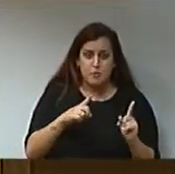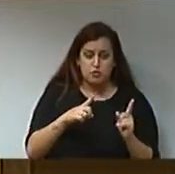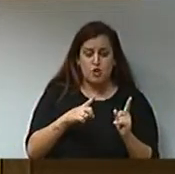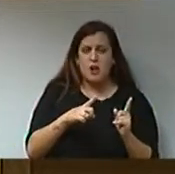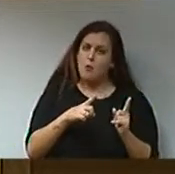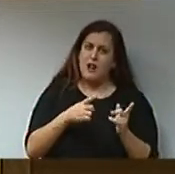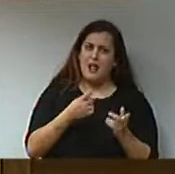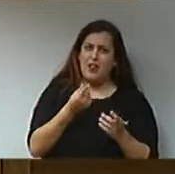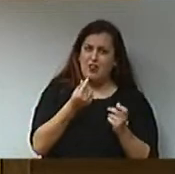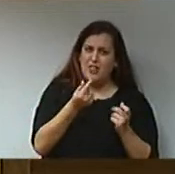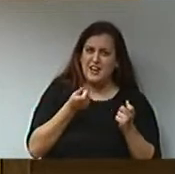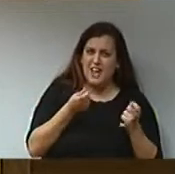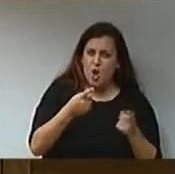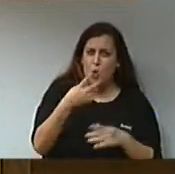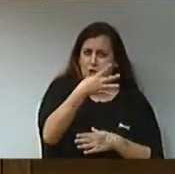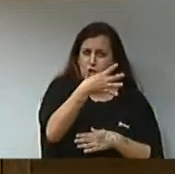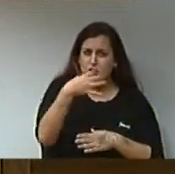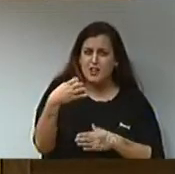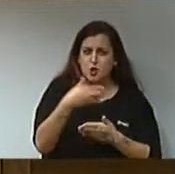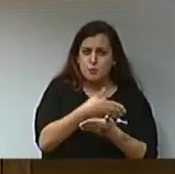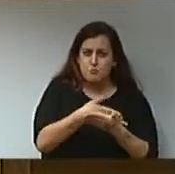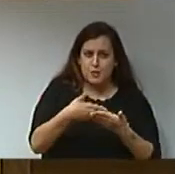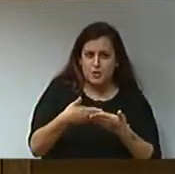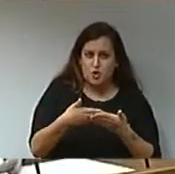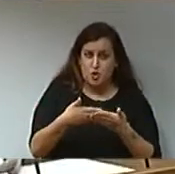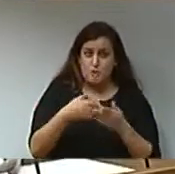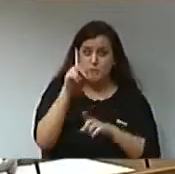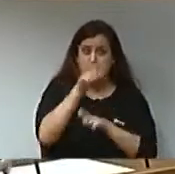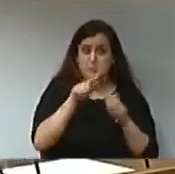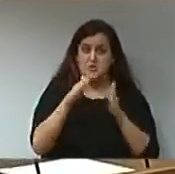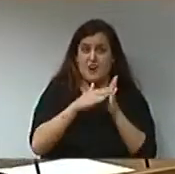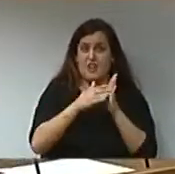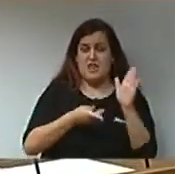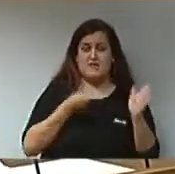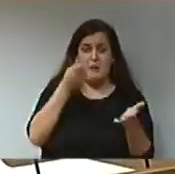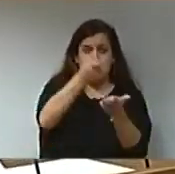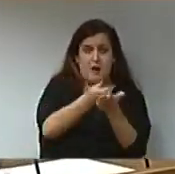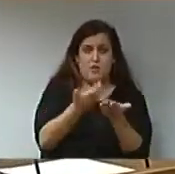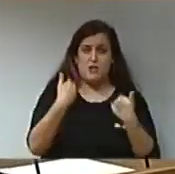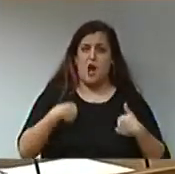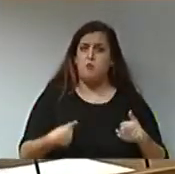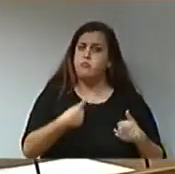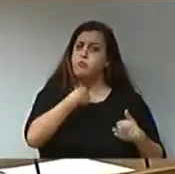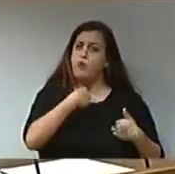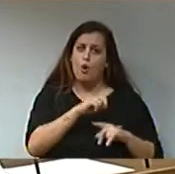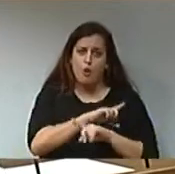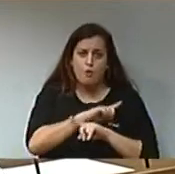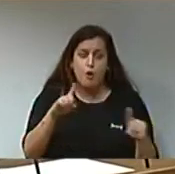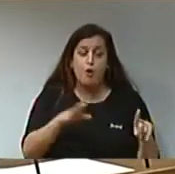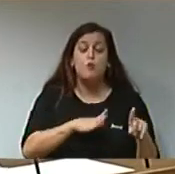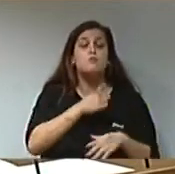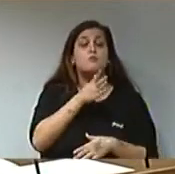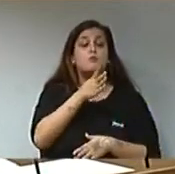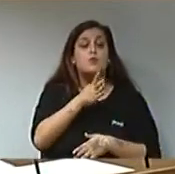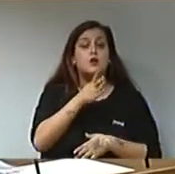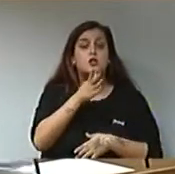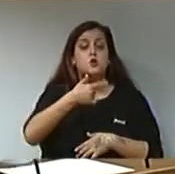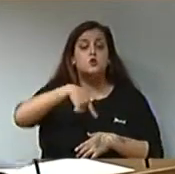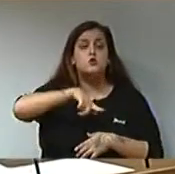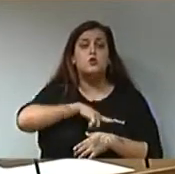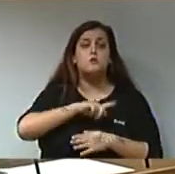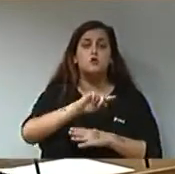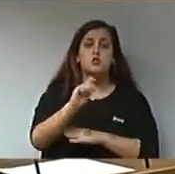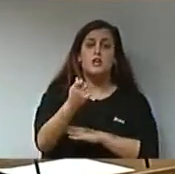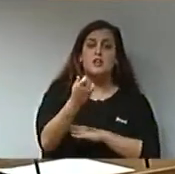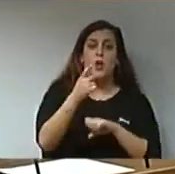y que los 400 millones que habían posat ahí, los valencians, no se n'anigueren a perder. Y, por tanto, el que hemos conseguido durante